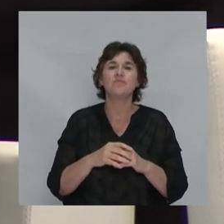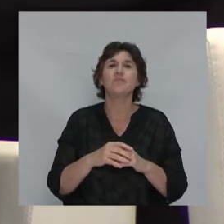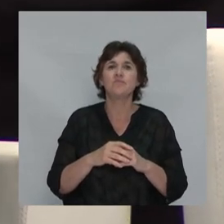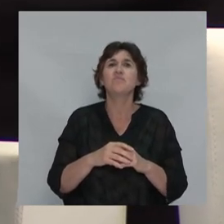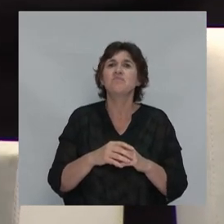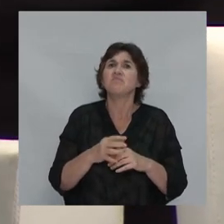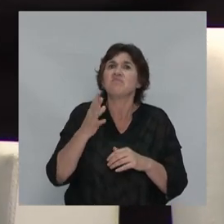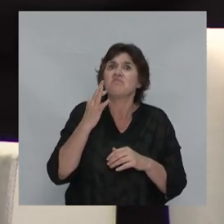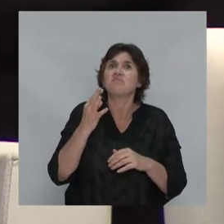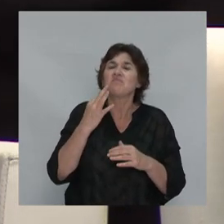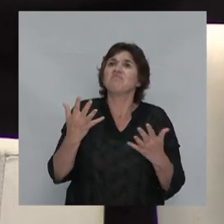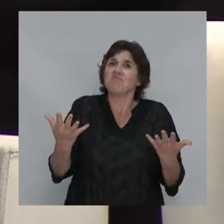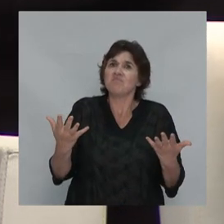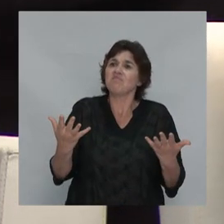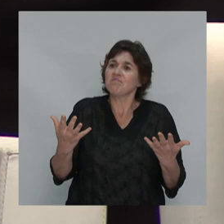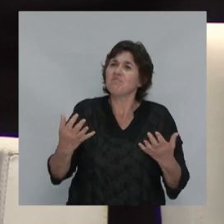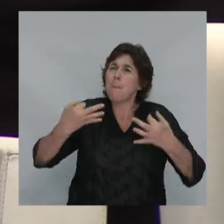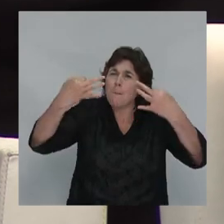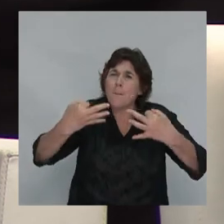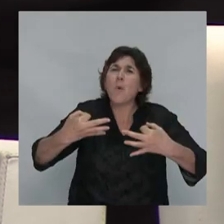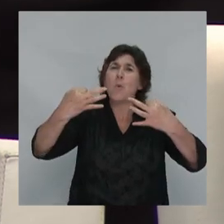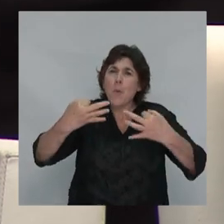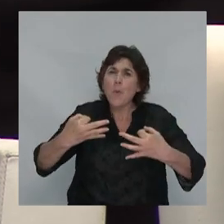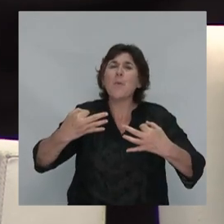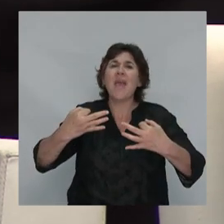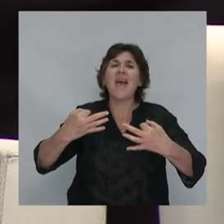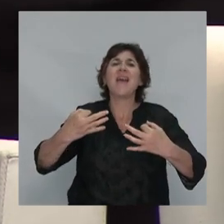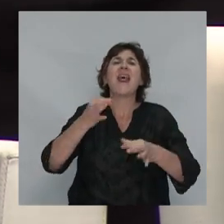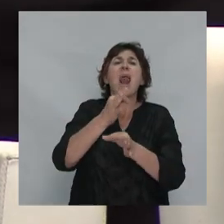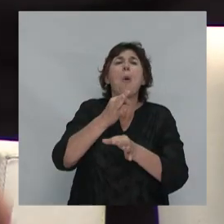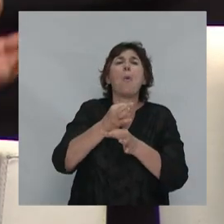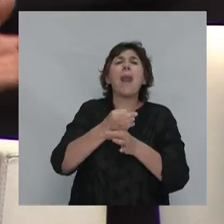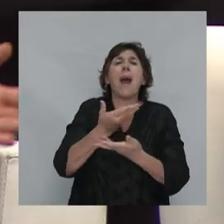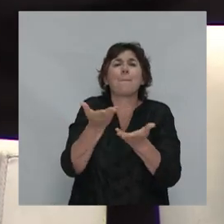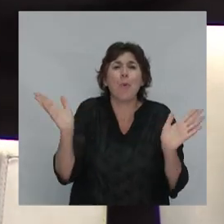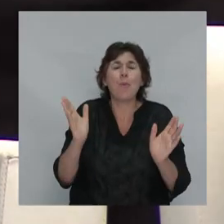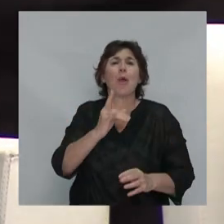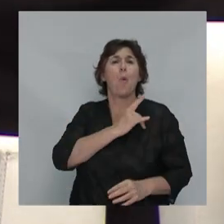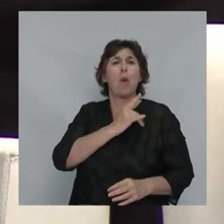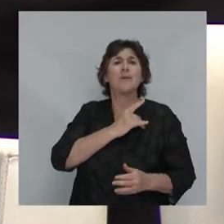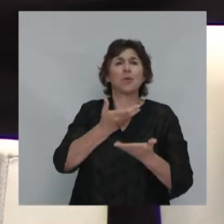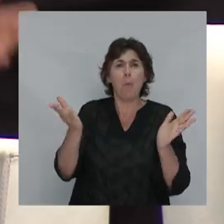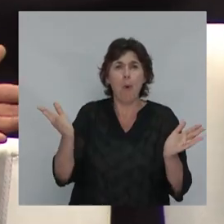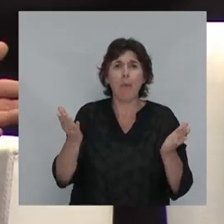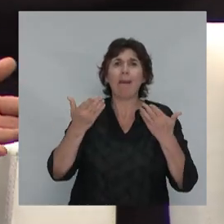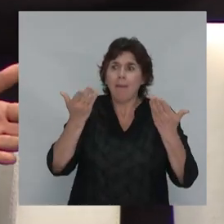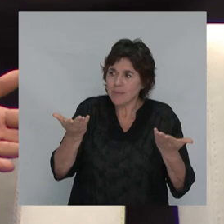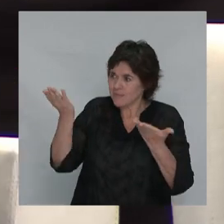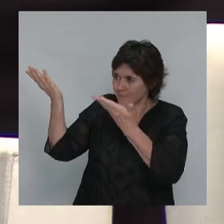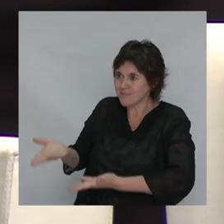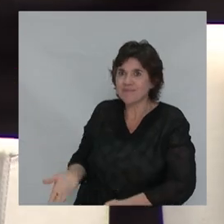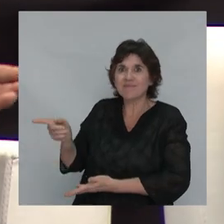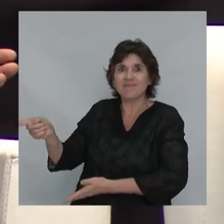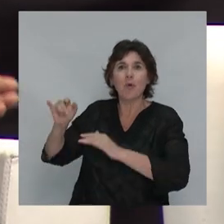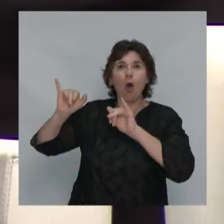muy bueno hizo la escuela pública y la universidad pública, que tenemos estos jóvenes como